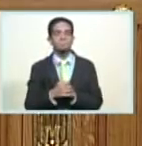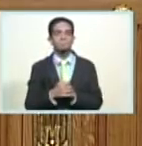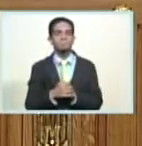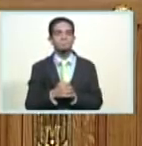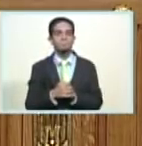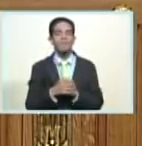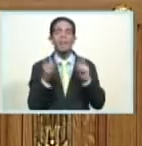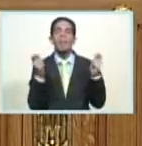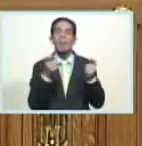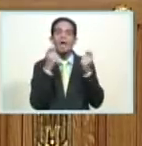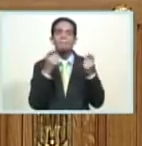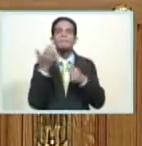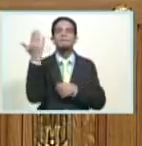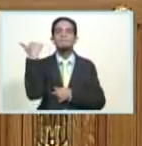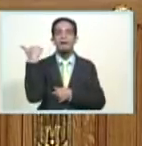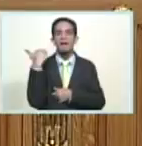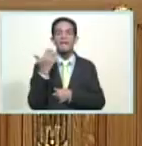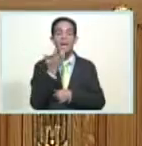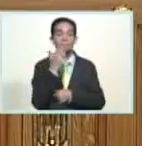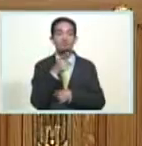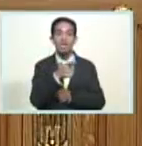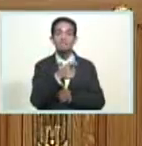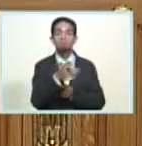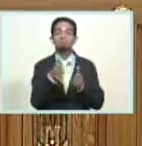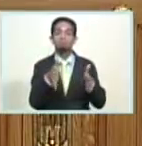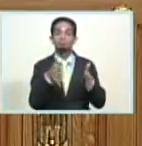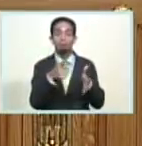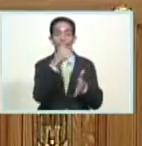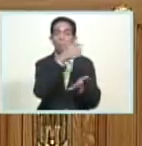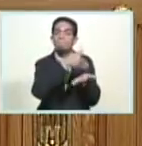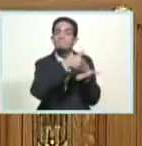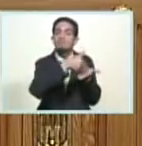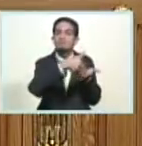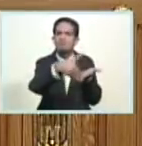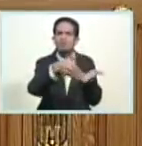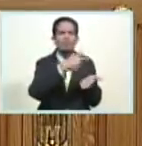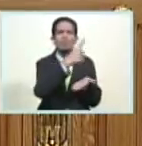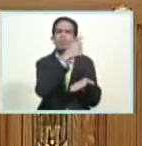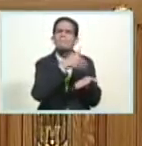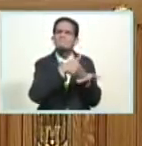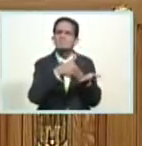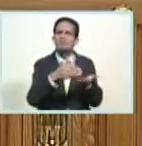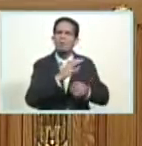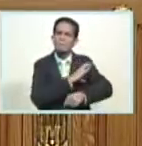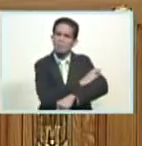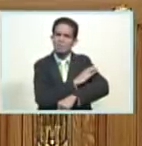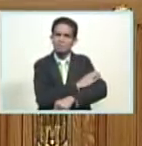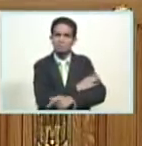La campaña que hizo, sacó 1 millón de votos. ¿Quién tiene 1 millón de votos en la oposición?